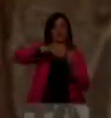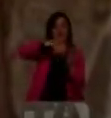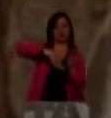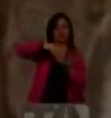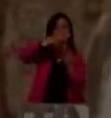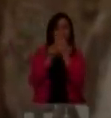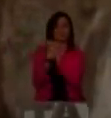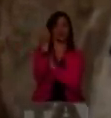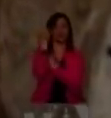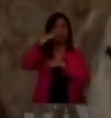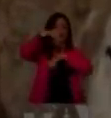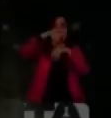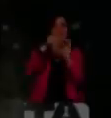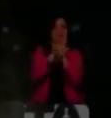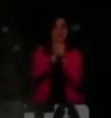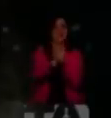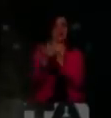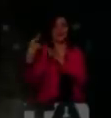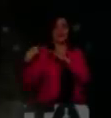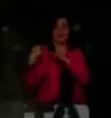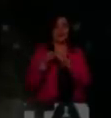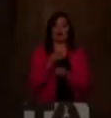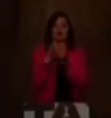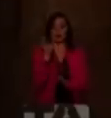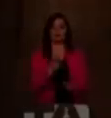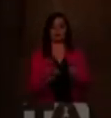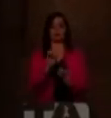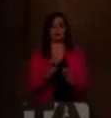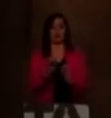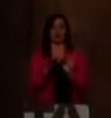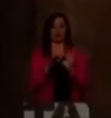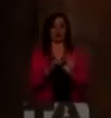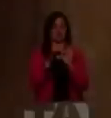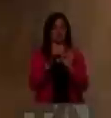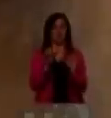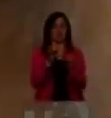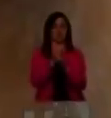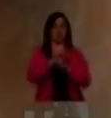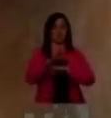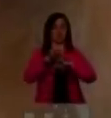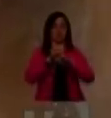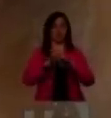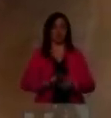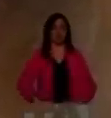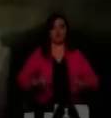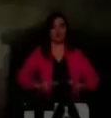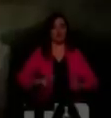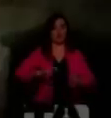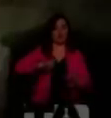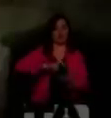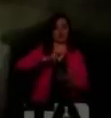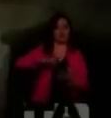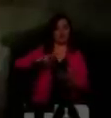historiadores, entre otros expertos, estuvieron a cargo del informe que contó con la colaboración del Instituto Nacional de Investigación